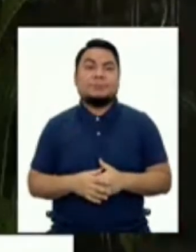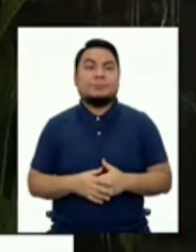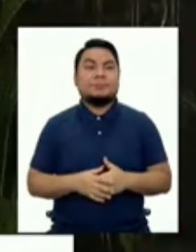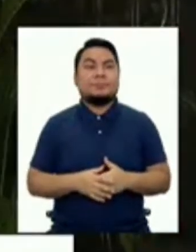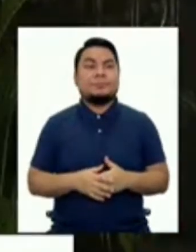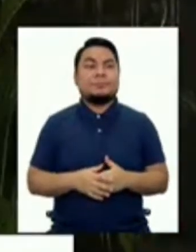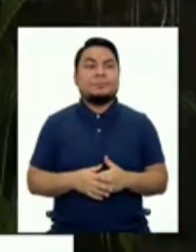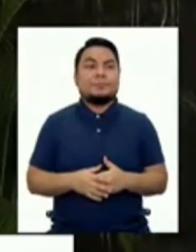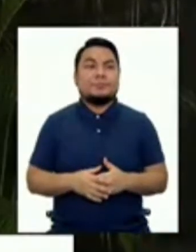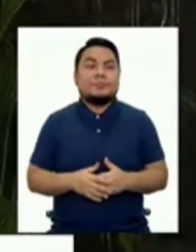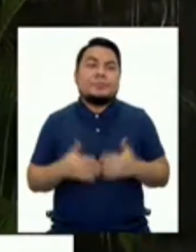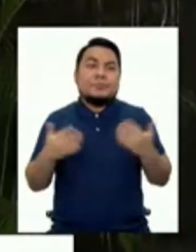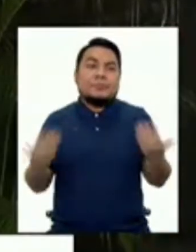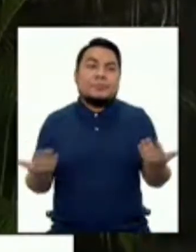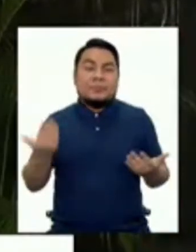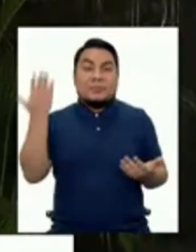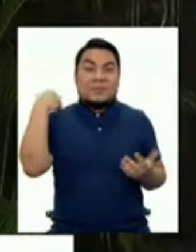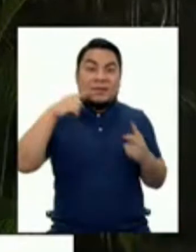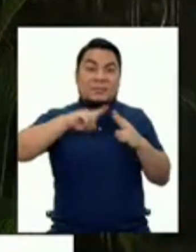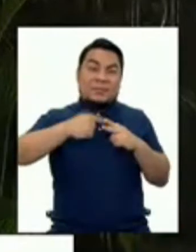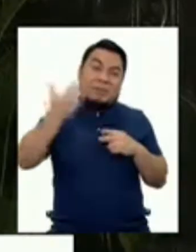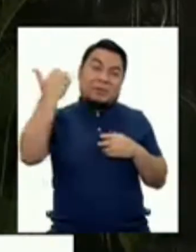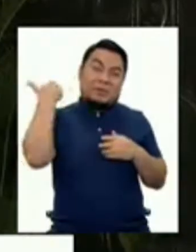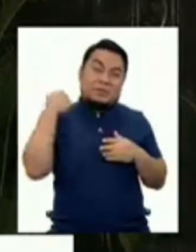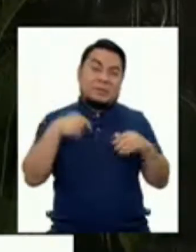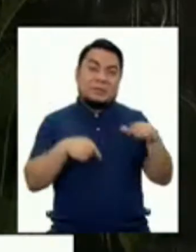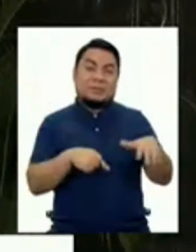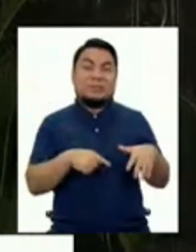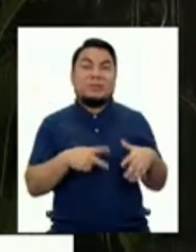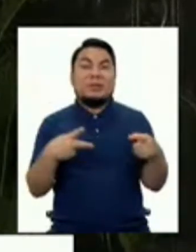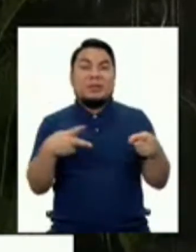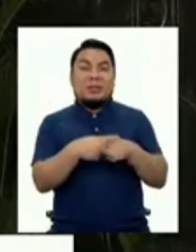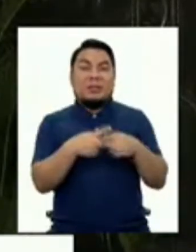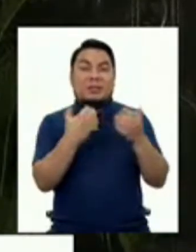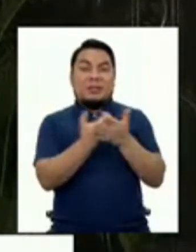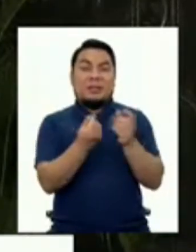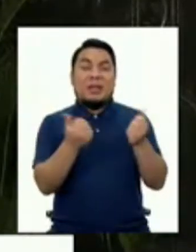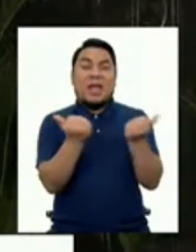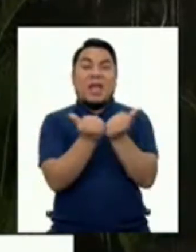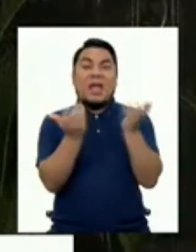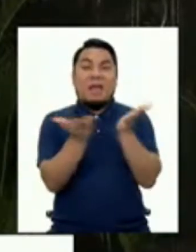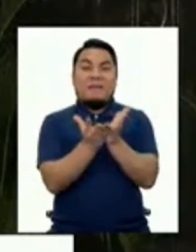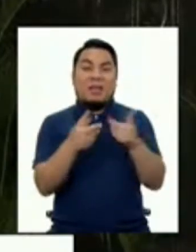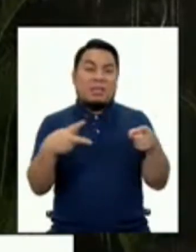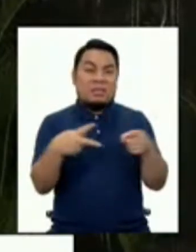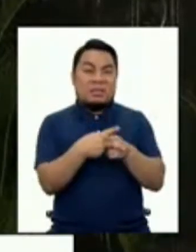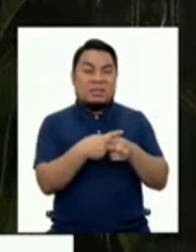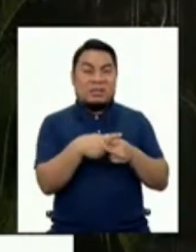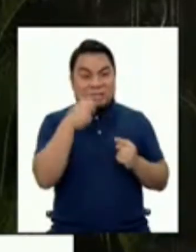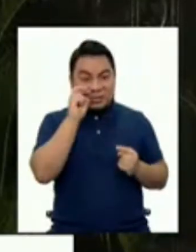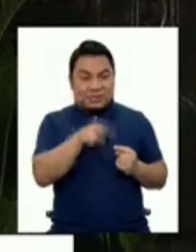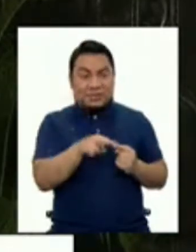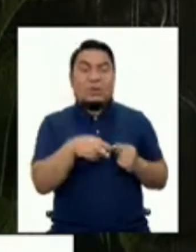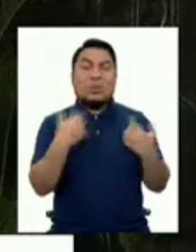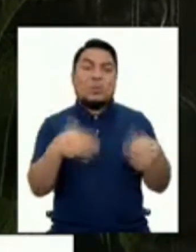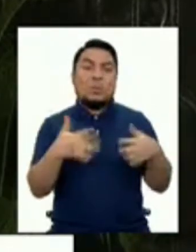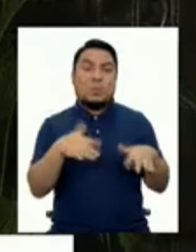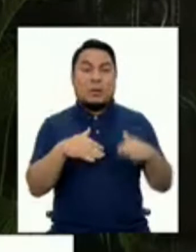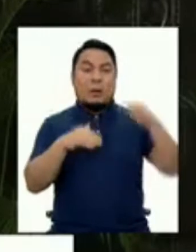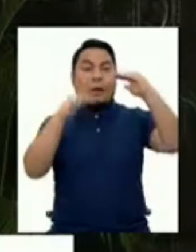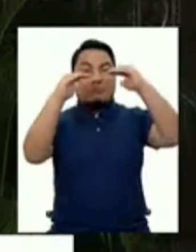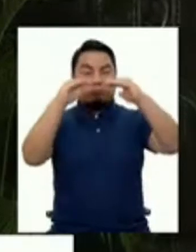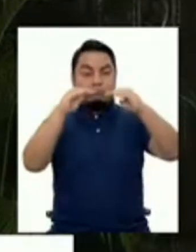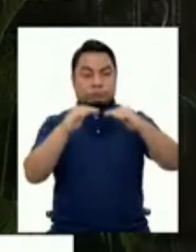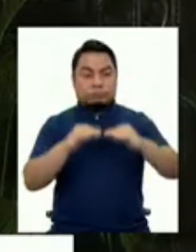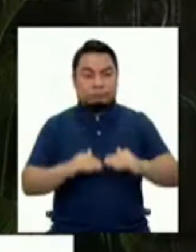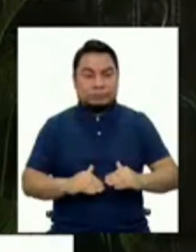al prácticamente parar la economía en el mes de abril, somos conscientes, mucha